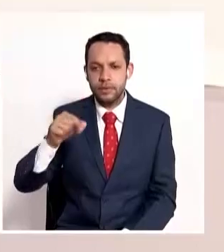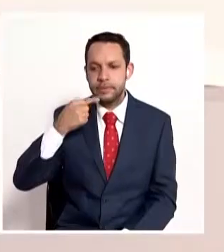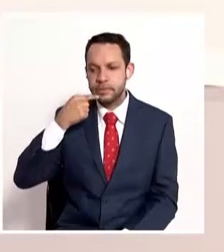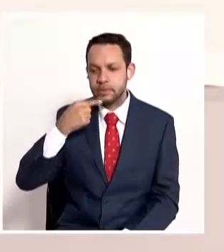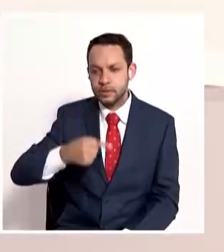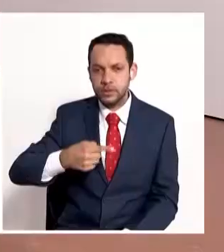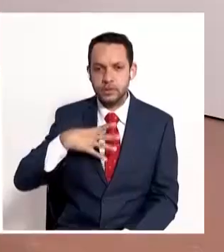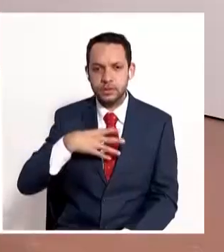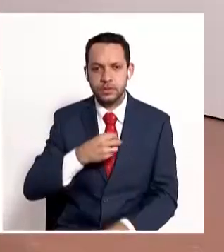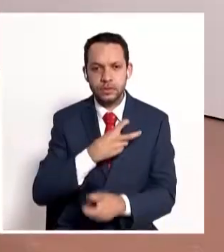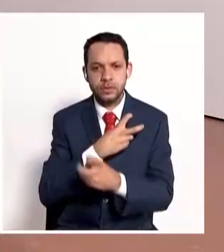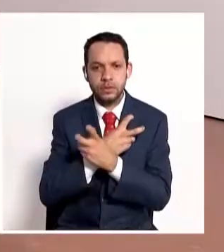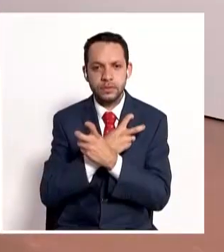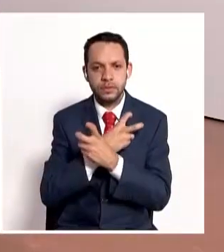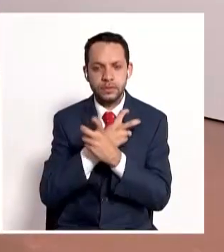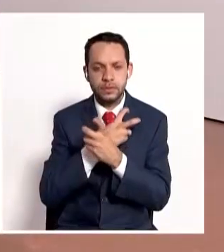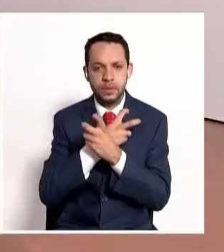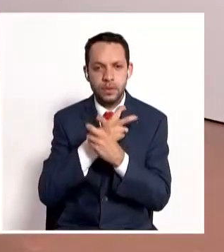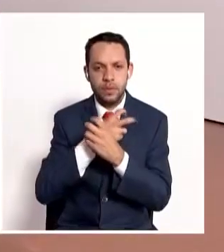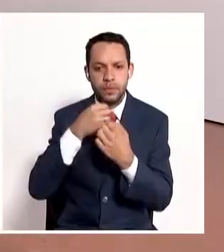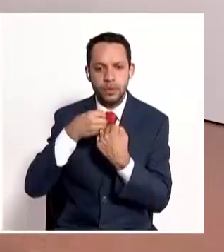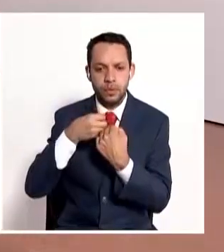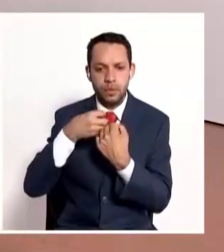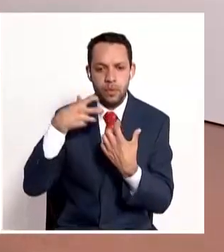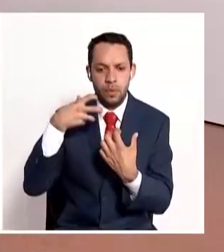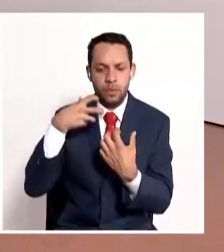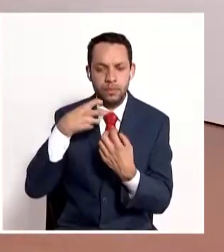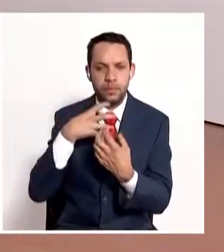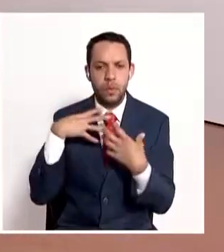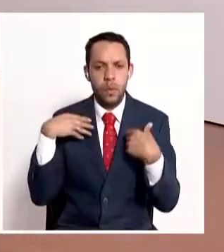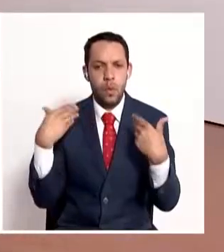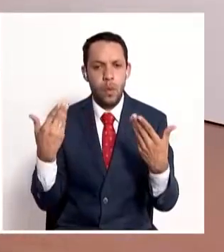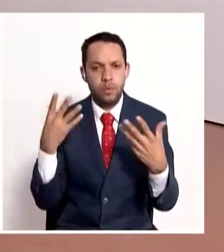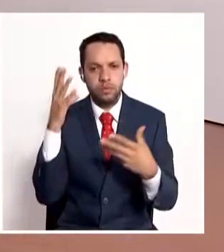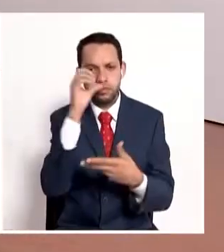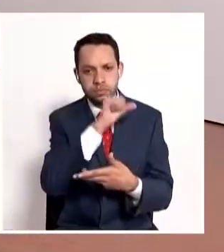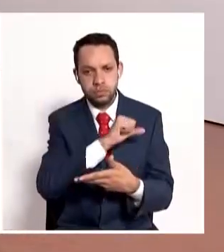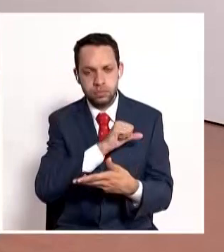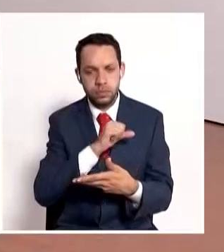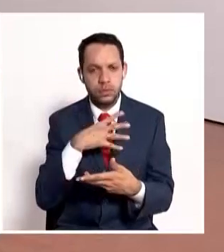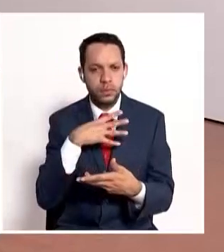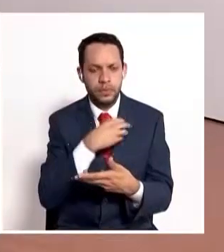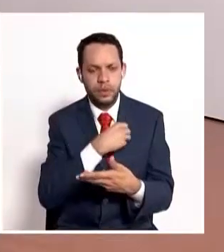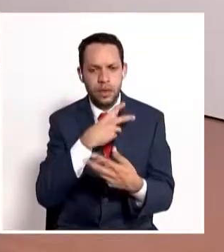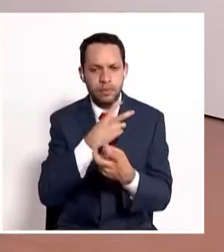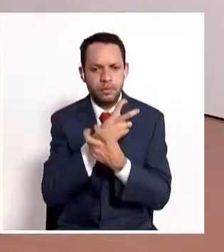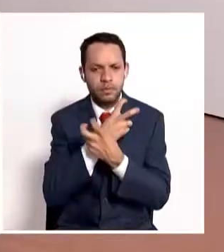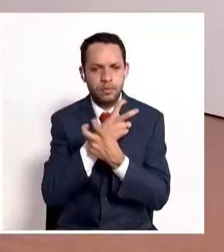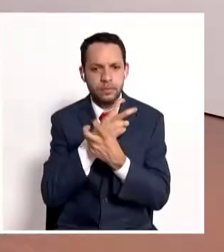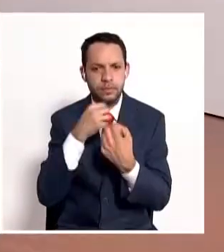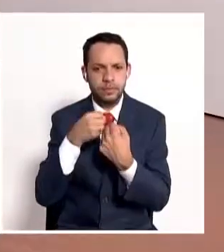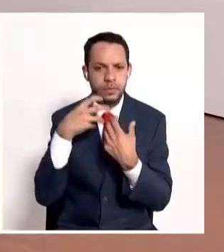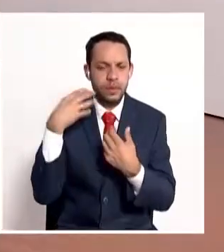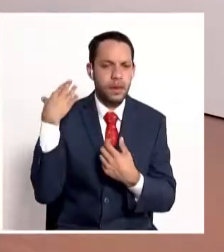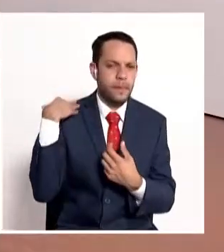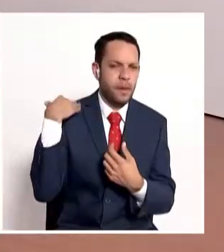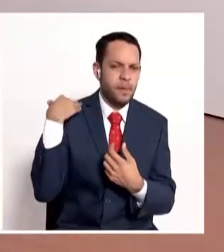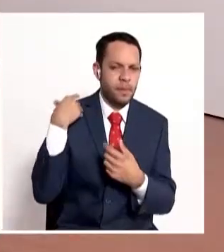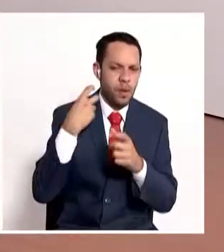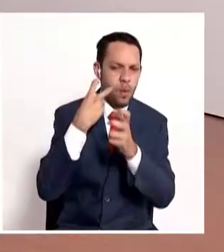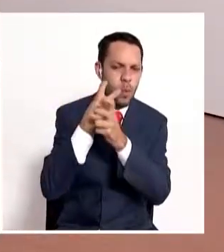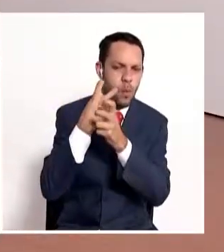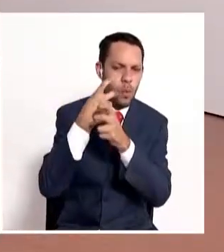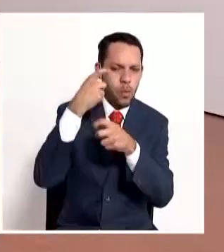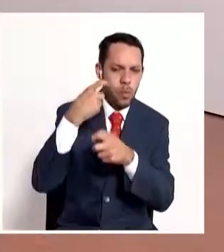artrosis como a ver cómo nos damos cuenta que tenemos artrosis de columna cervical y que se